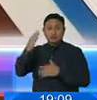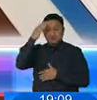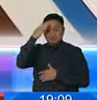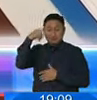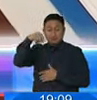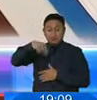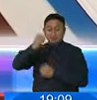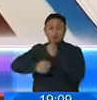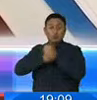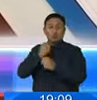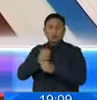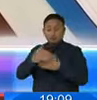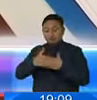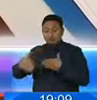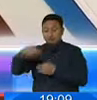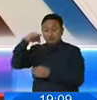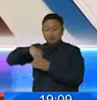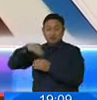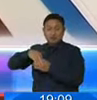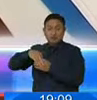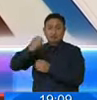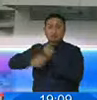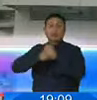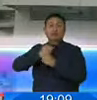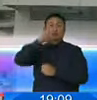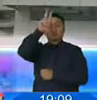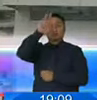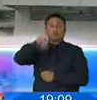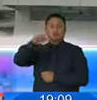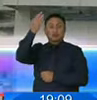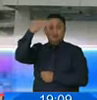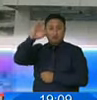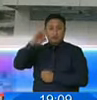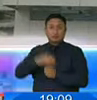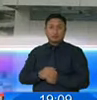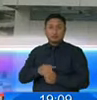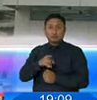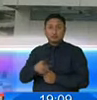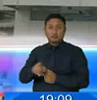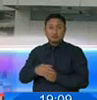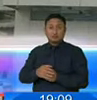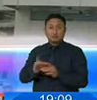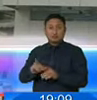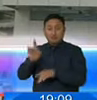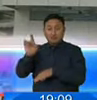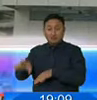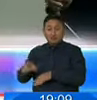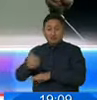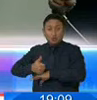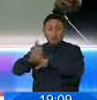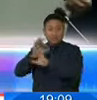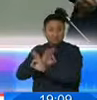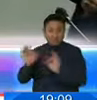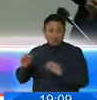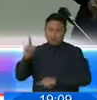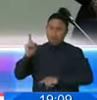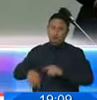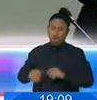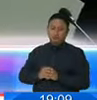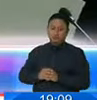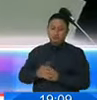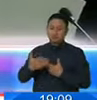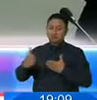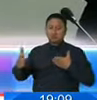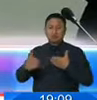año electoral para las elecciones seccionales del 2019 y la institución no puede quedar acéfala. Señala que en un plazo de